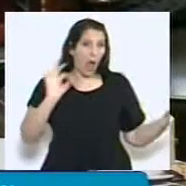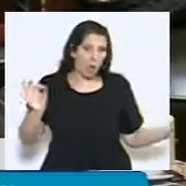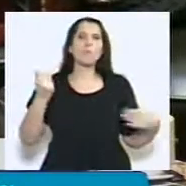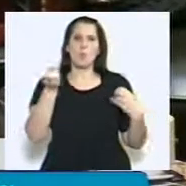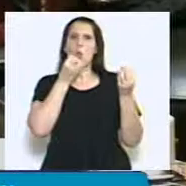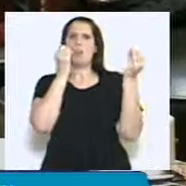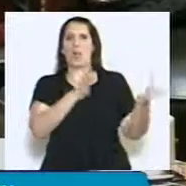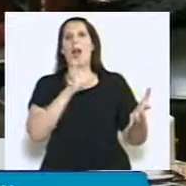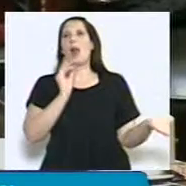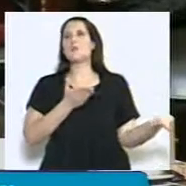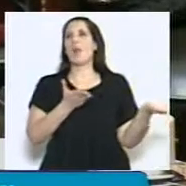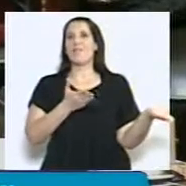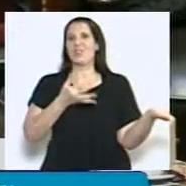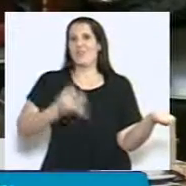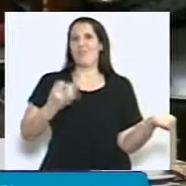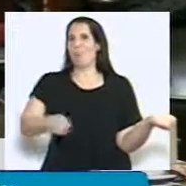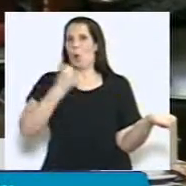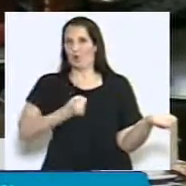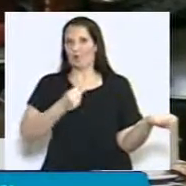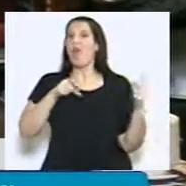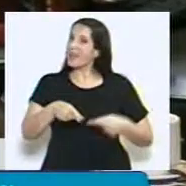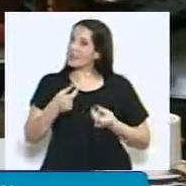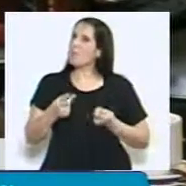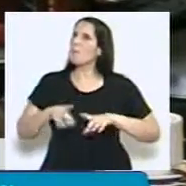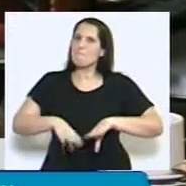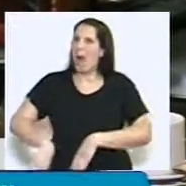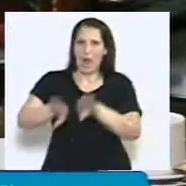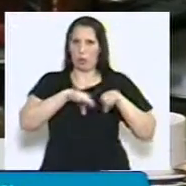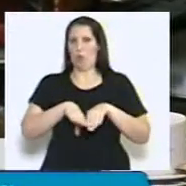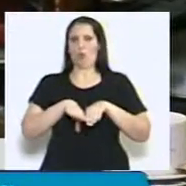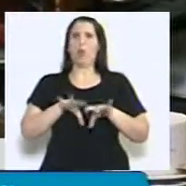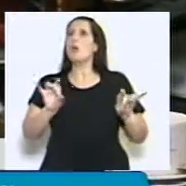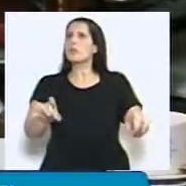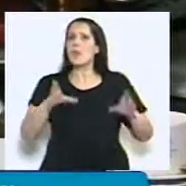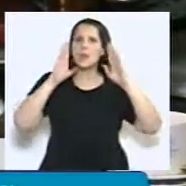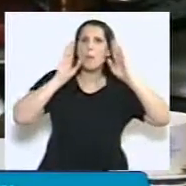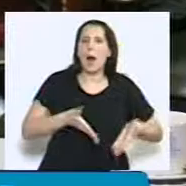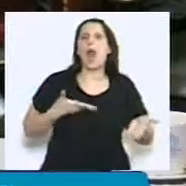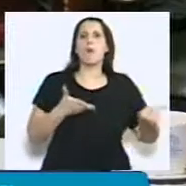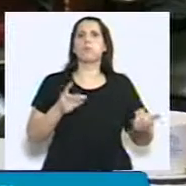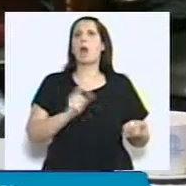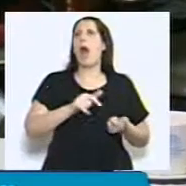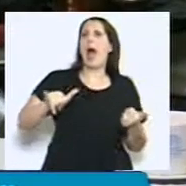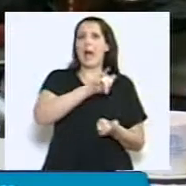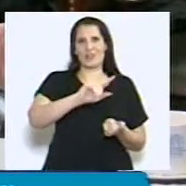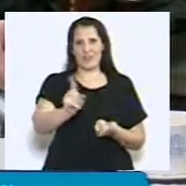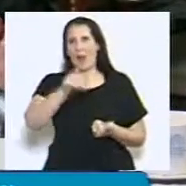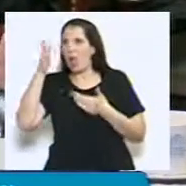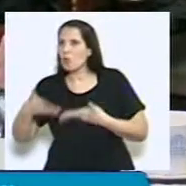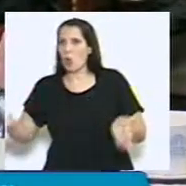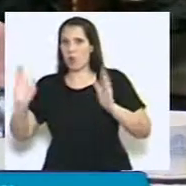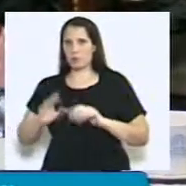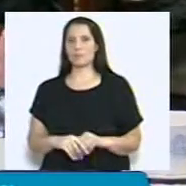declarar algún servicio como esencial. Y esto vale para todos los servicios, no solamente para los del tráfico aéreo. Es